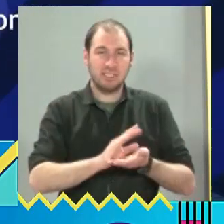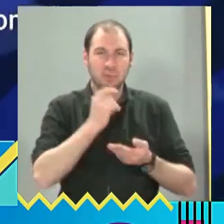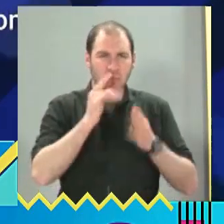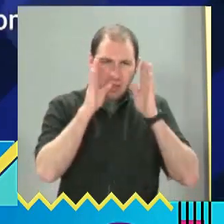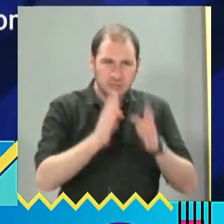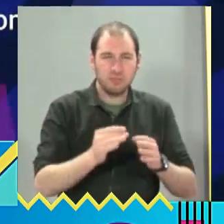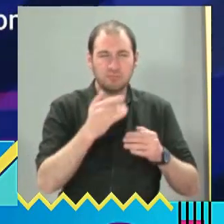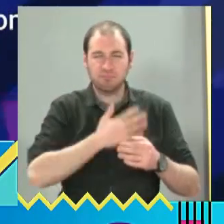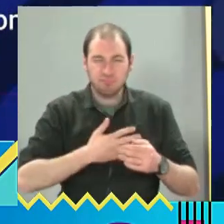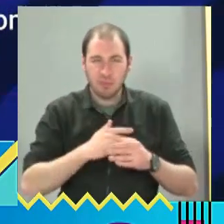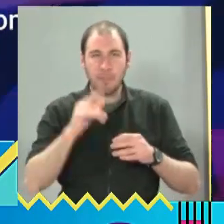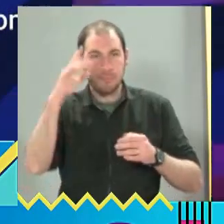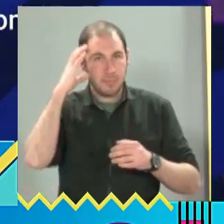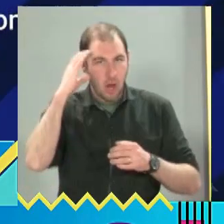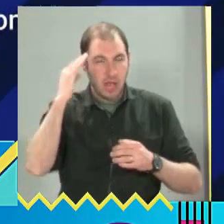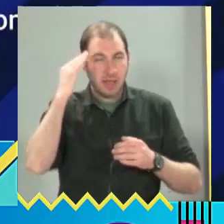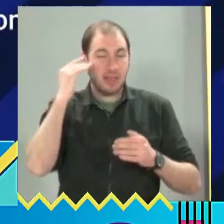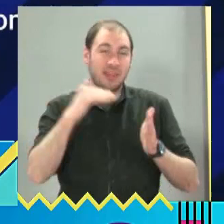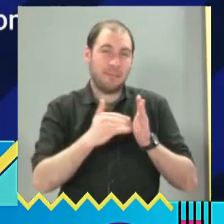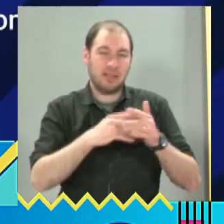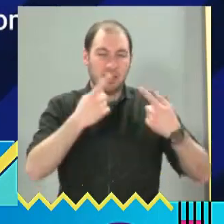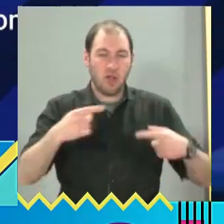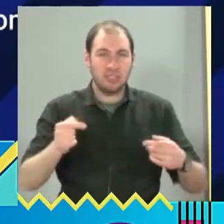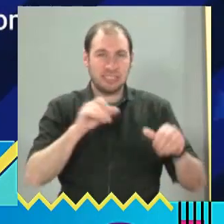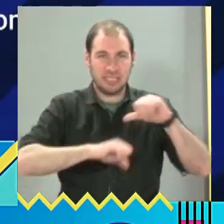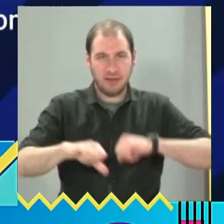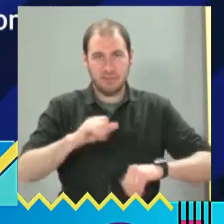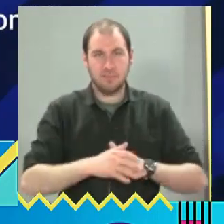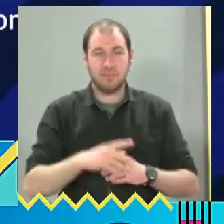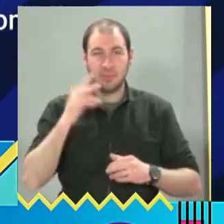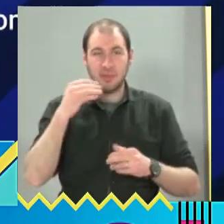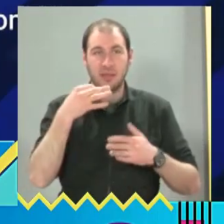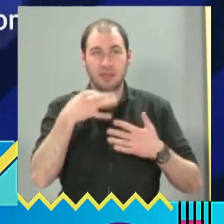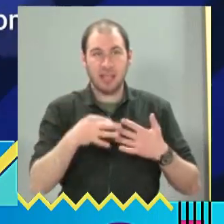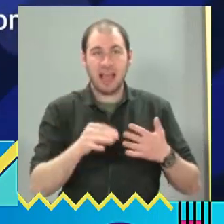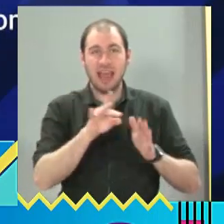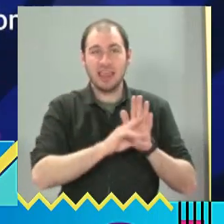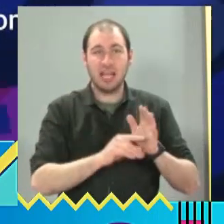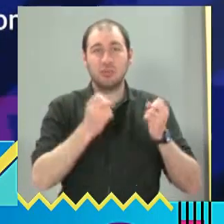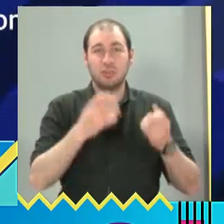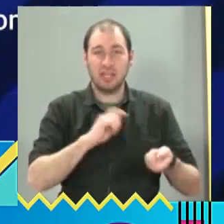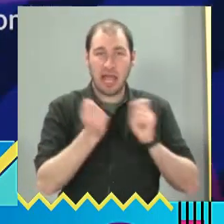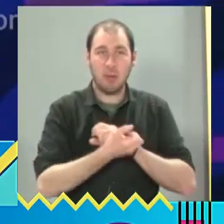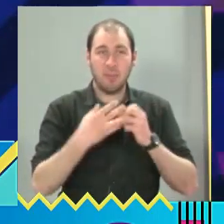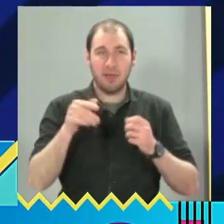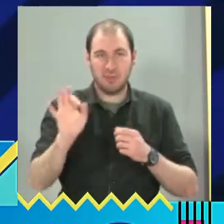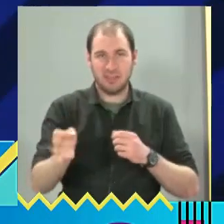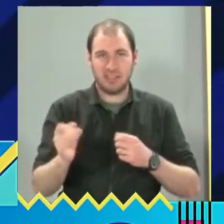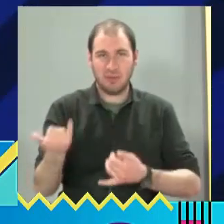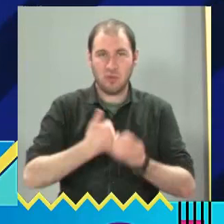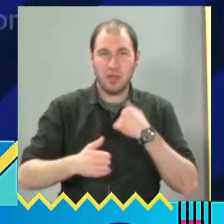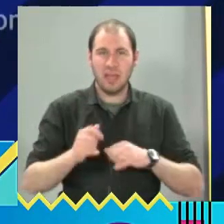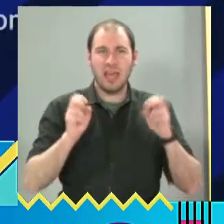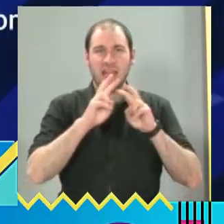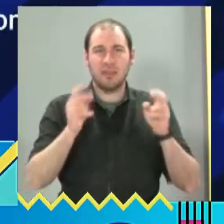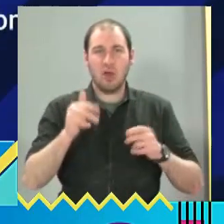atención, la percepción y la memoria, valiéndose de instrumentos científicos. Vamos a corregir el dato de la placa porque hoy el especialista nos dijo que se